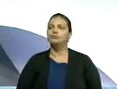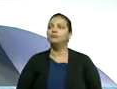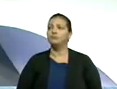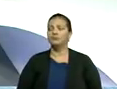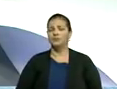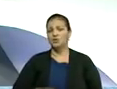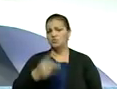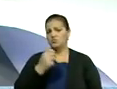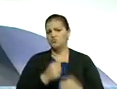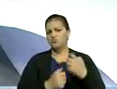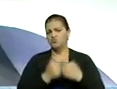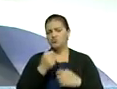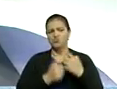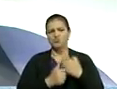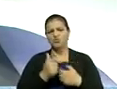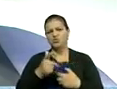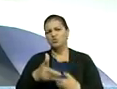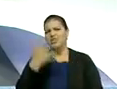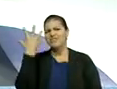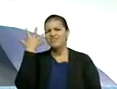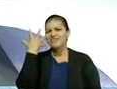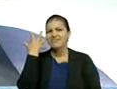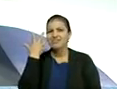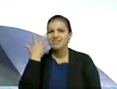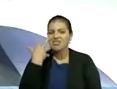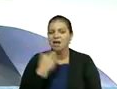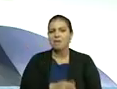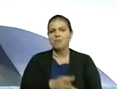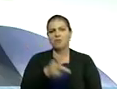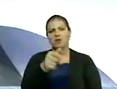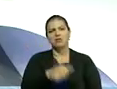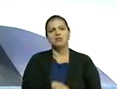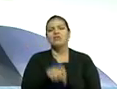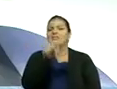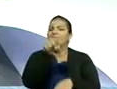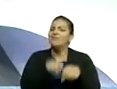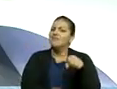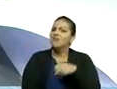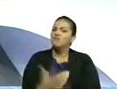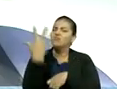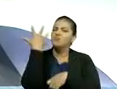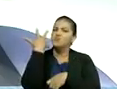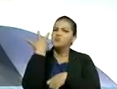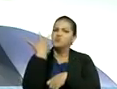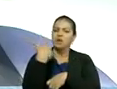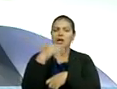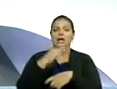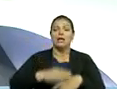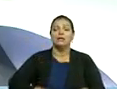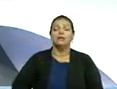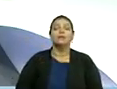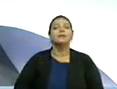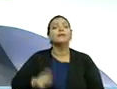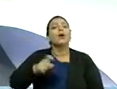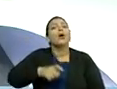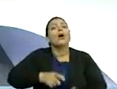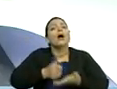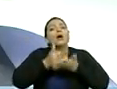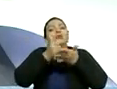tienen tiempo recibiendo la misma pestilencia. Correcto, tienen tiempo ya con el problema. Necesitan ayuda